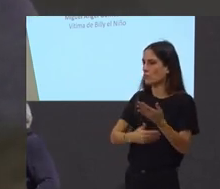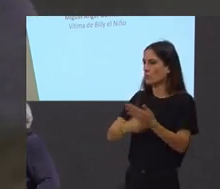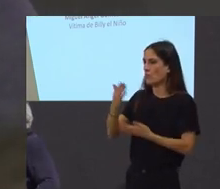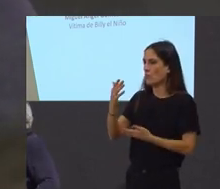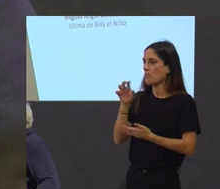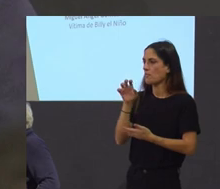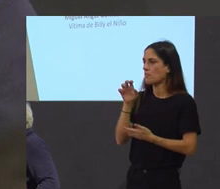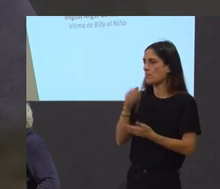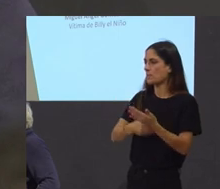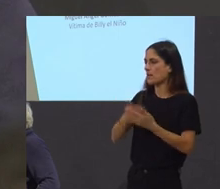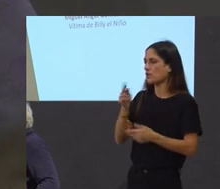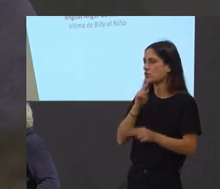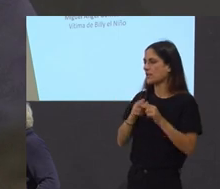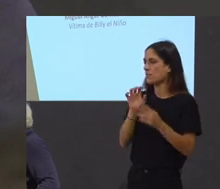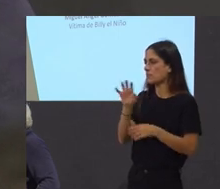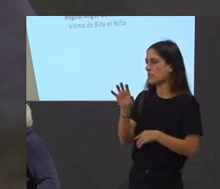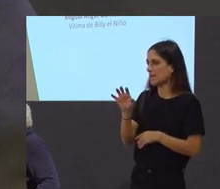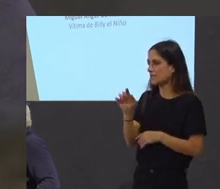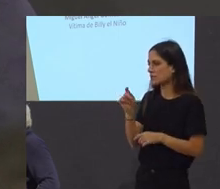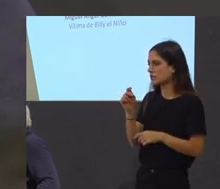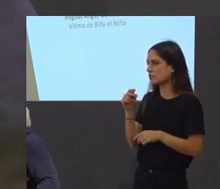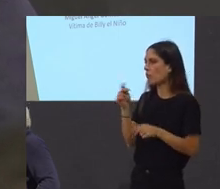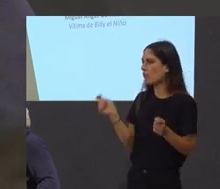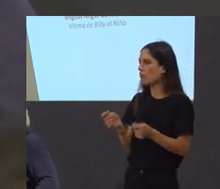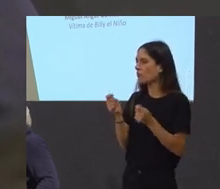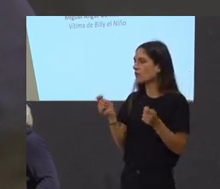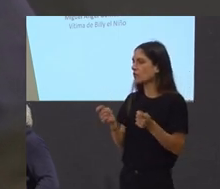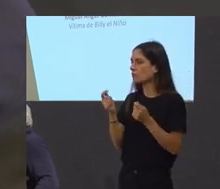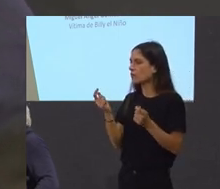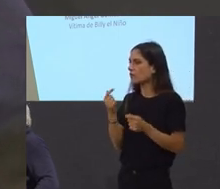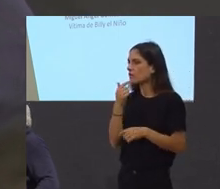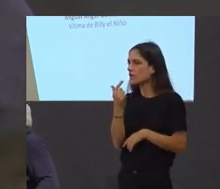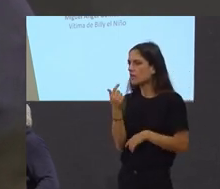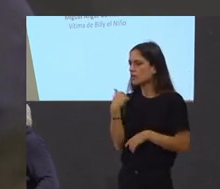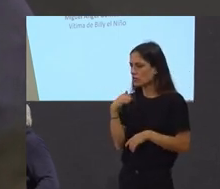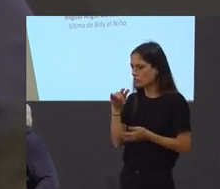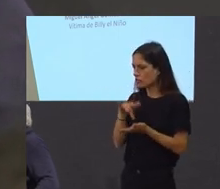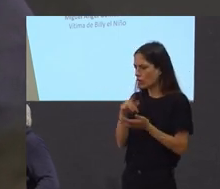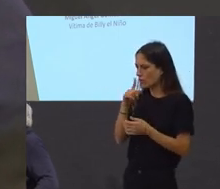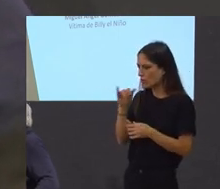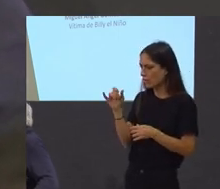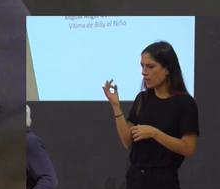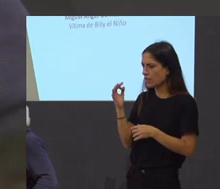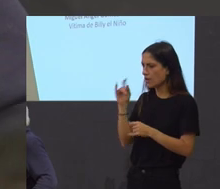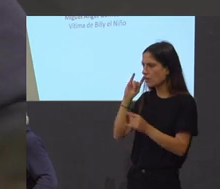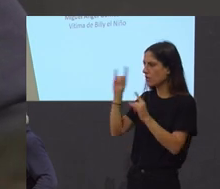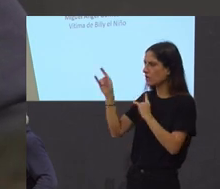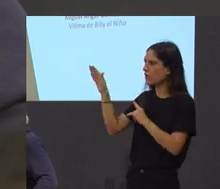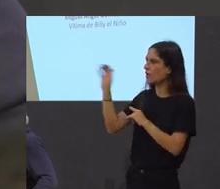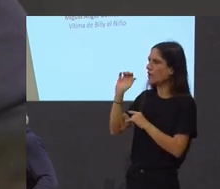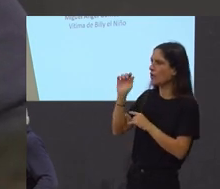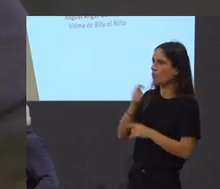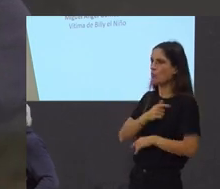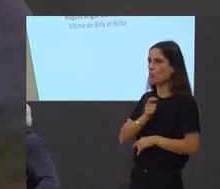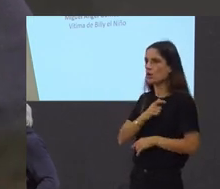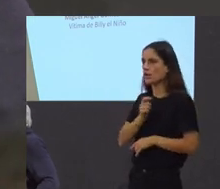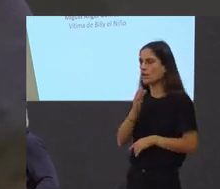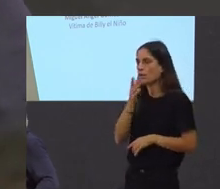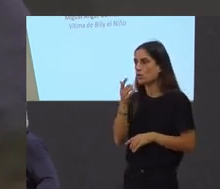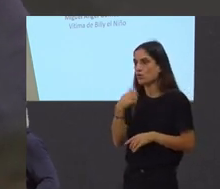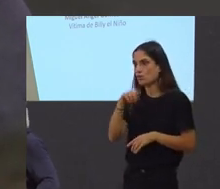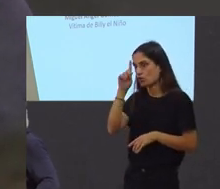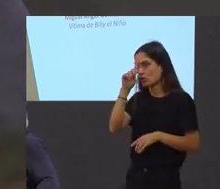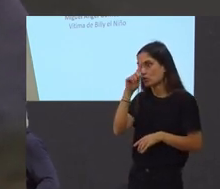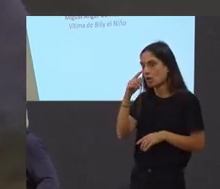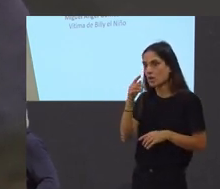excel martín y él dijo tuve que llamar a la comisaría porque no sino que lo fueron las torturas y tras todo esto